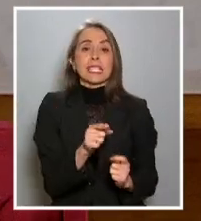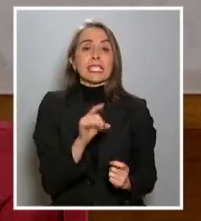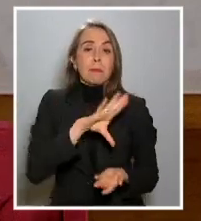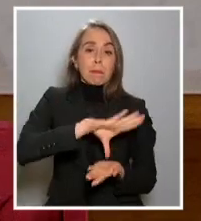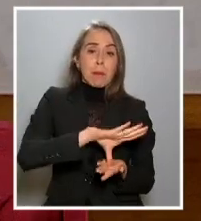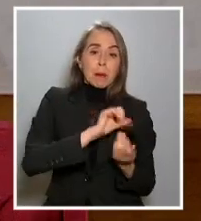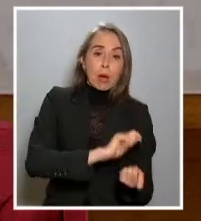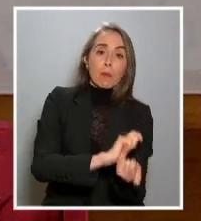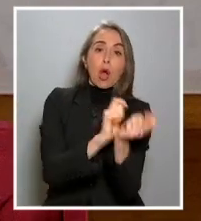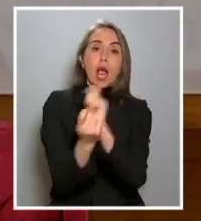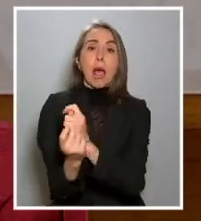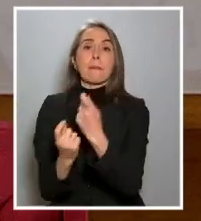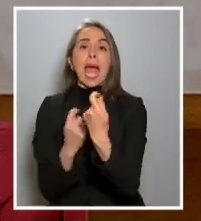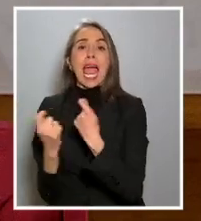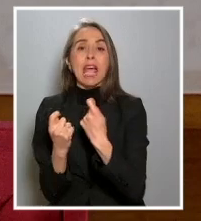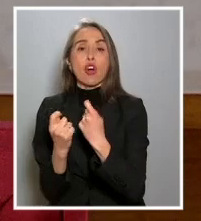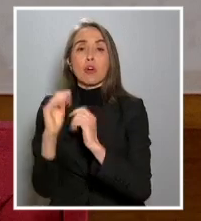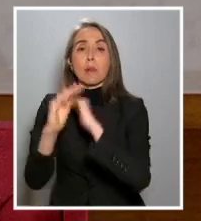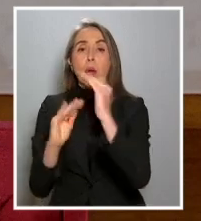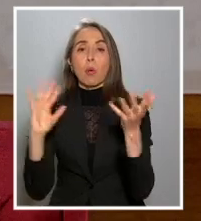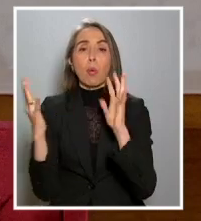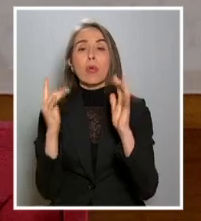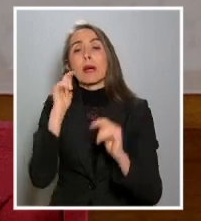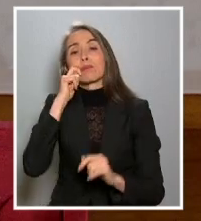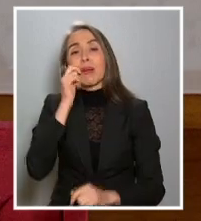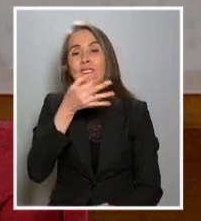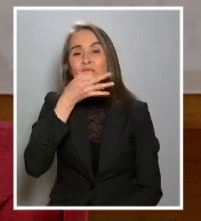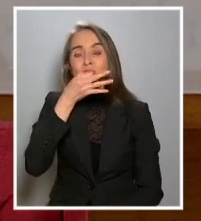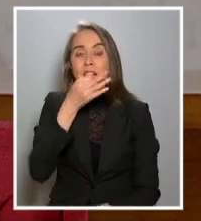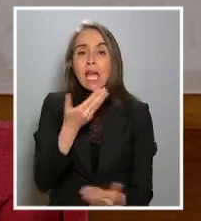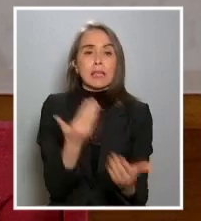Y no podemos dejar pasar esta oportunidad.